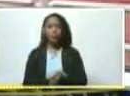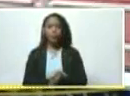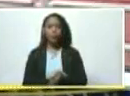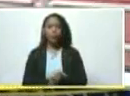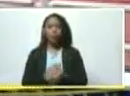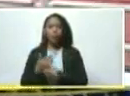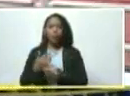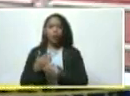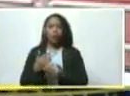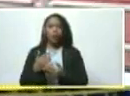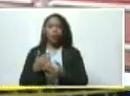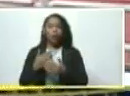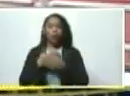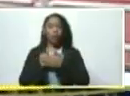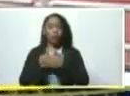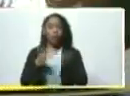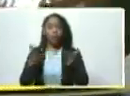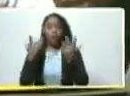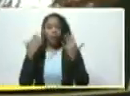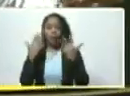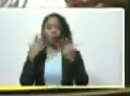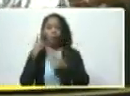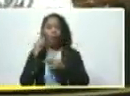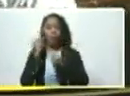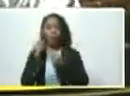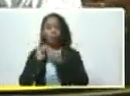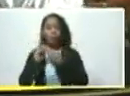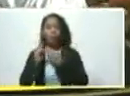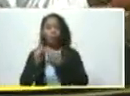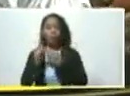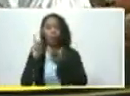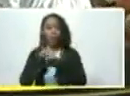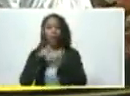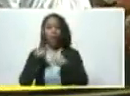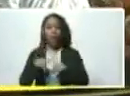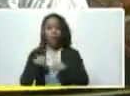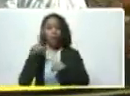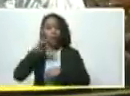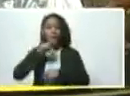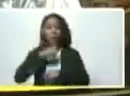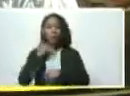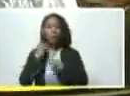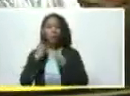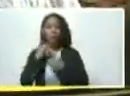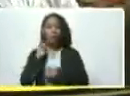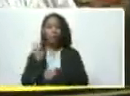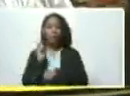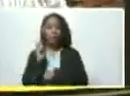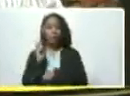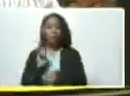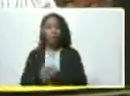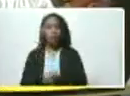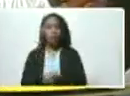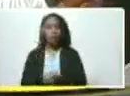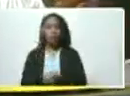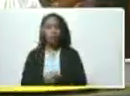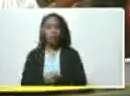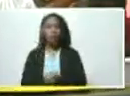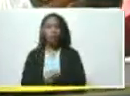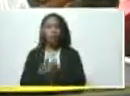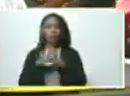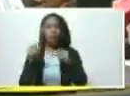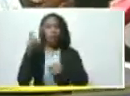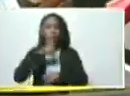mano con la platica, que la platica llegue a quien lo necesita para financiar todo